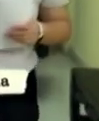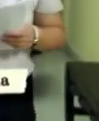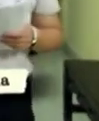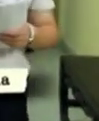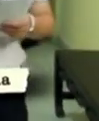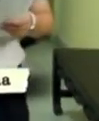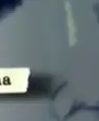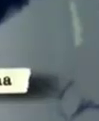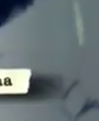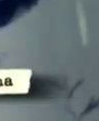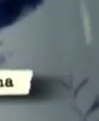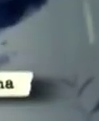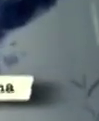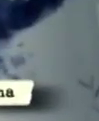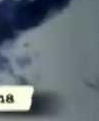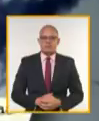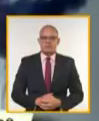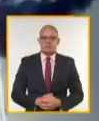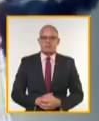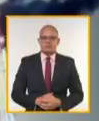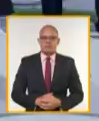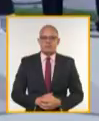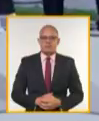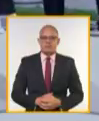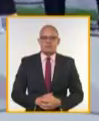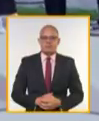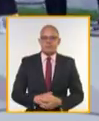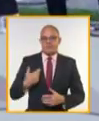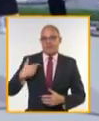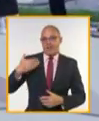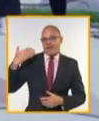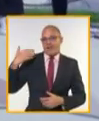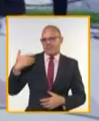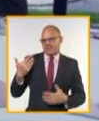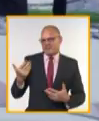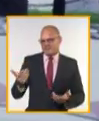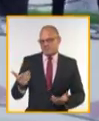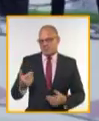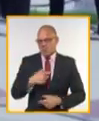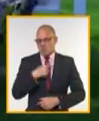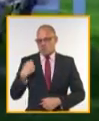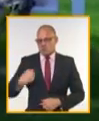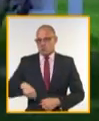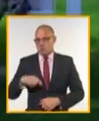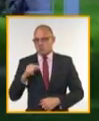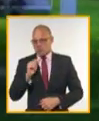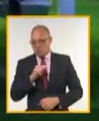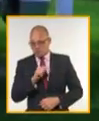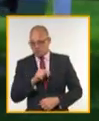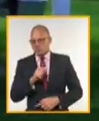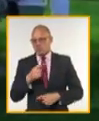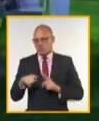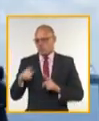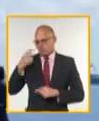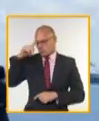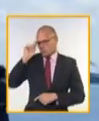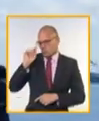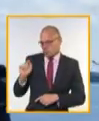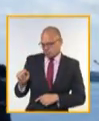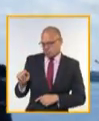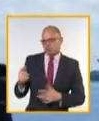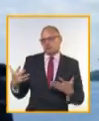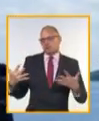Antes de que existieran los comunicados y los sellos oficiales entre la República Popular de China y Cuba, hubo un viaje que entrelazó